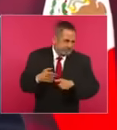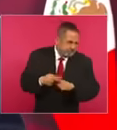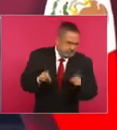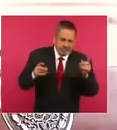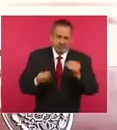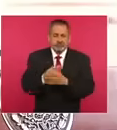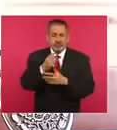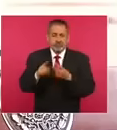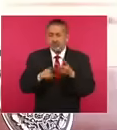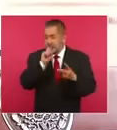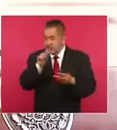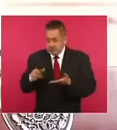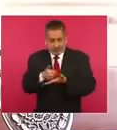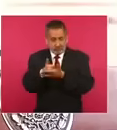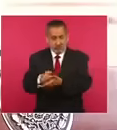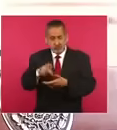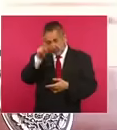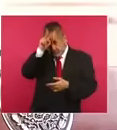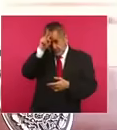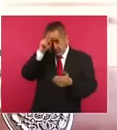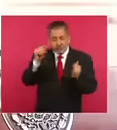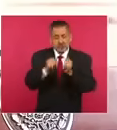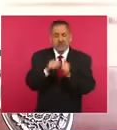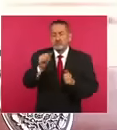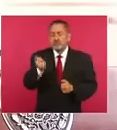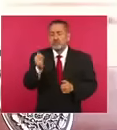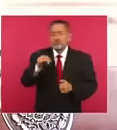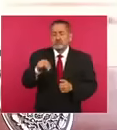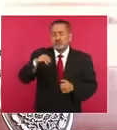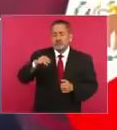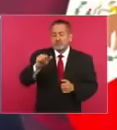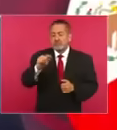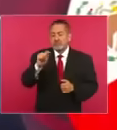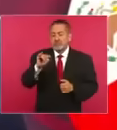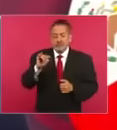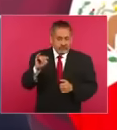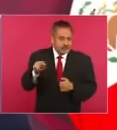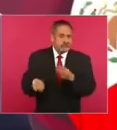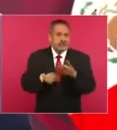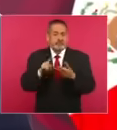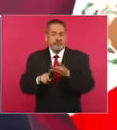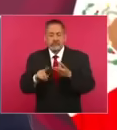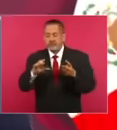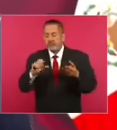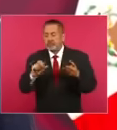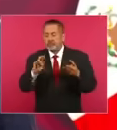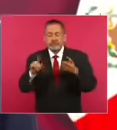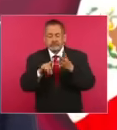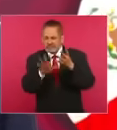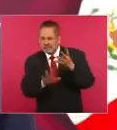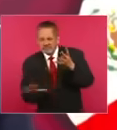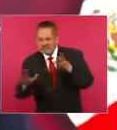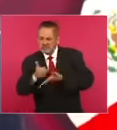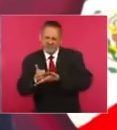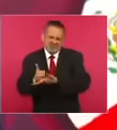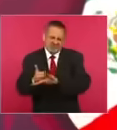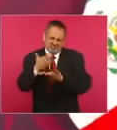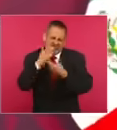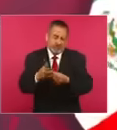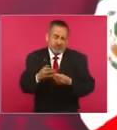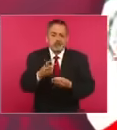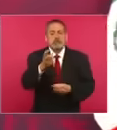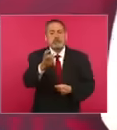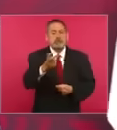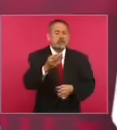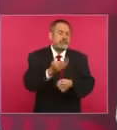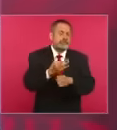y Perú junto con San Martín y el Caribe. Por eso da tristeza lo que pasa